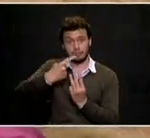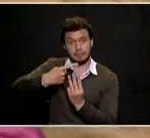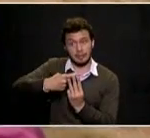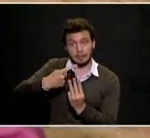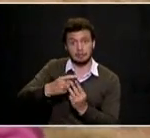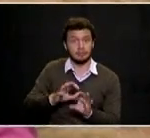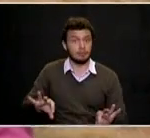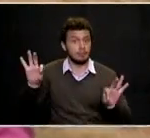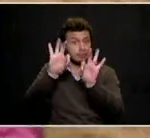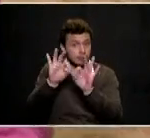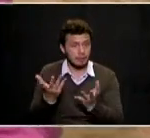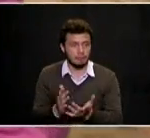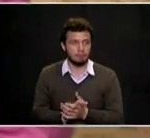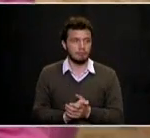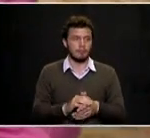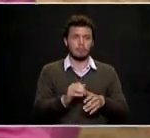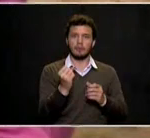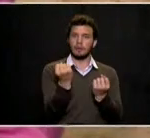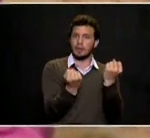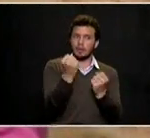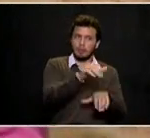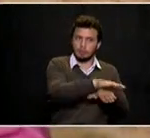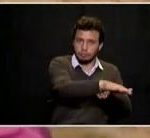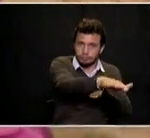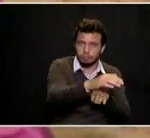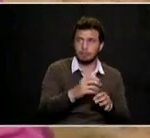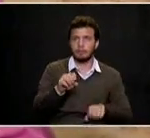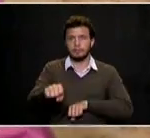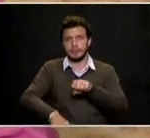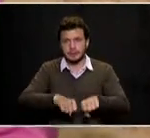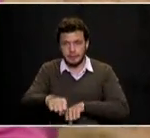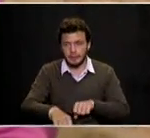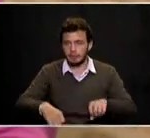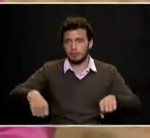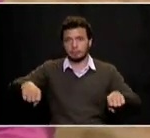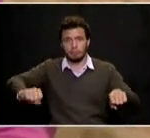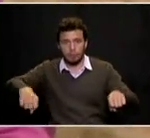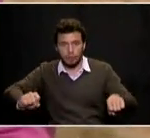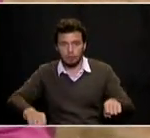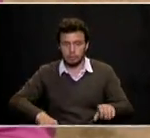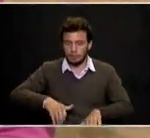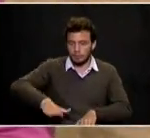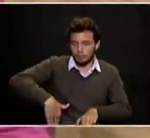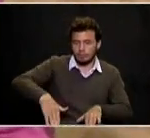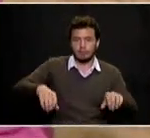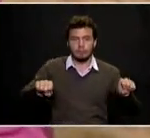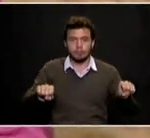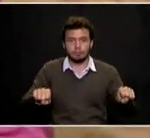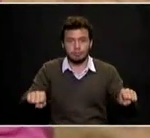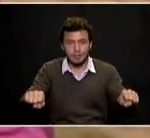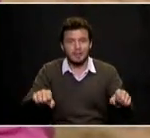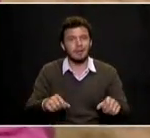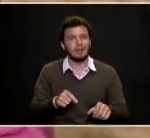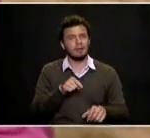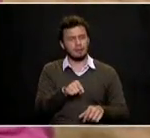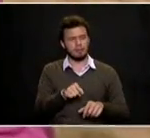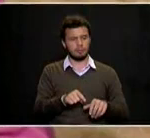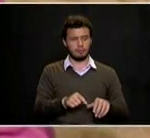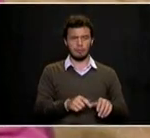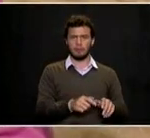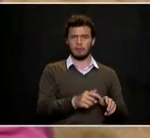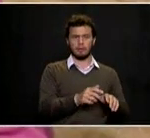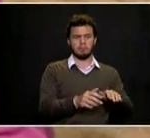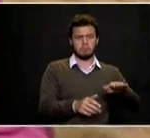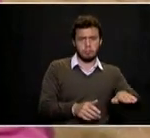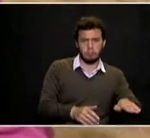motocicletas motonetas bicicletas patinetas etcétera quien haga un mal parqueo pues tienen que